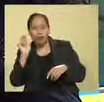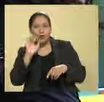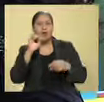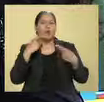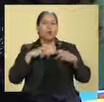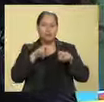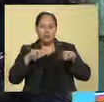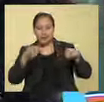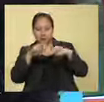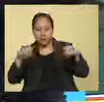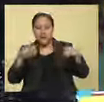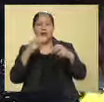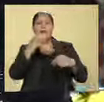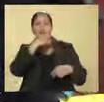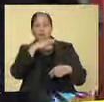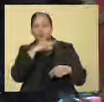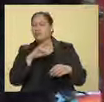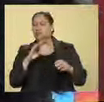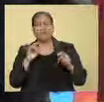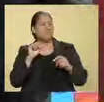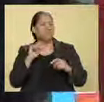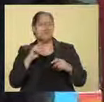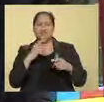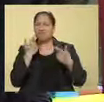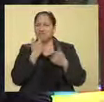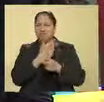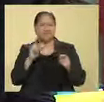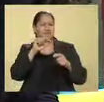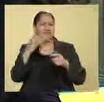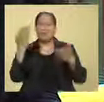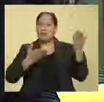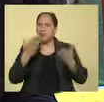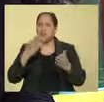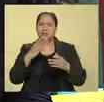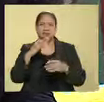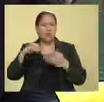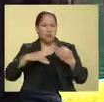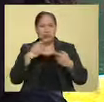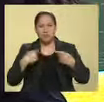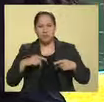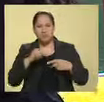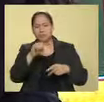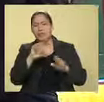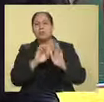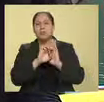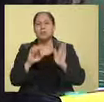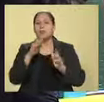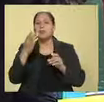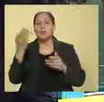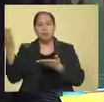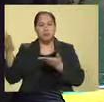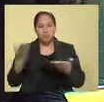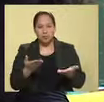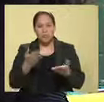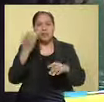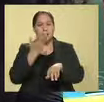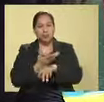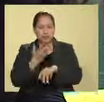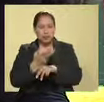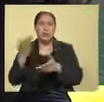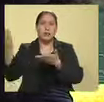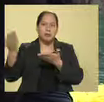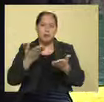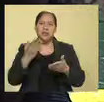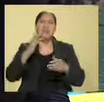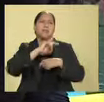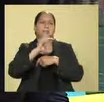que piden mariachi? De todo, viene gente de todo, de todo tipo. Vienen de, o sea, de Estados Unidos,